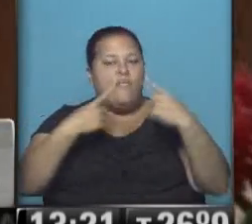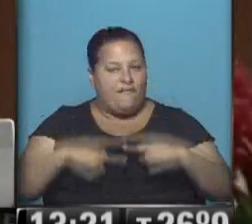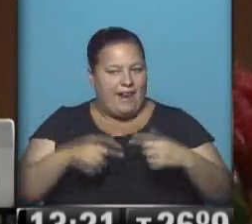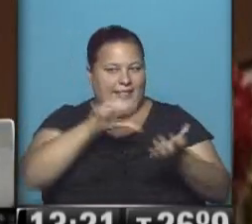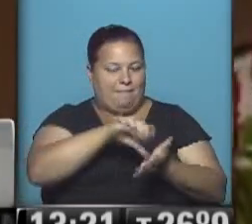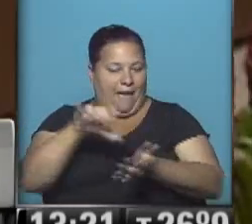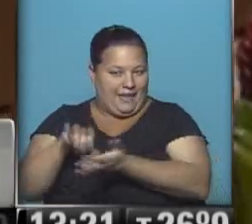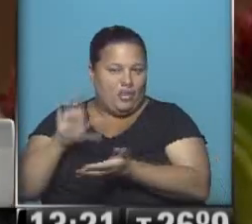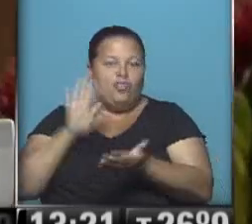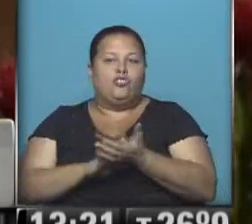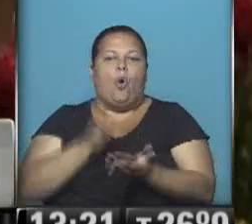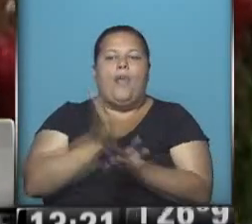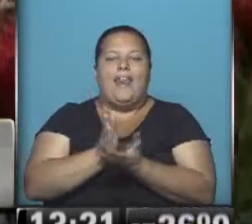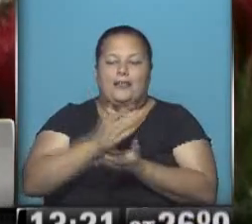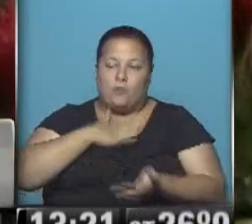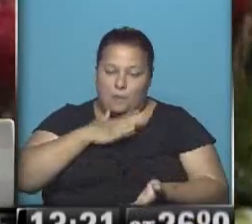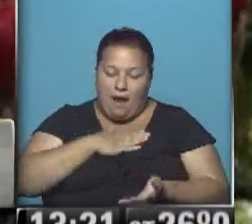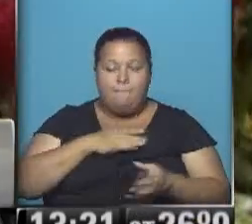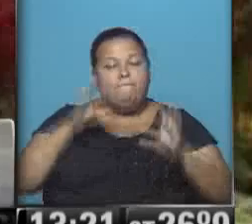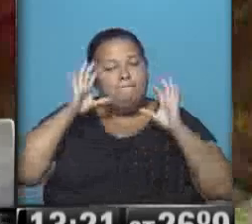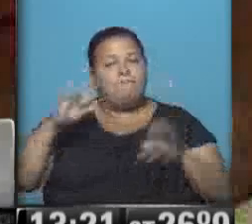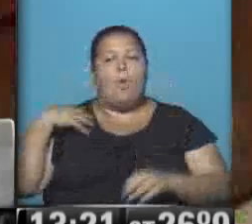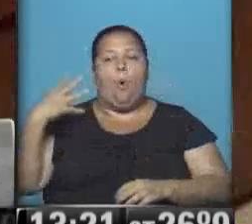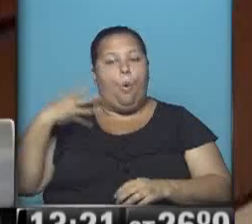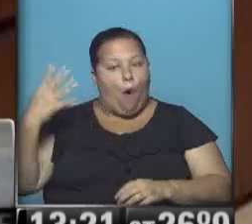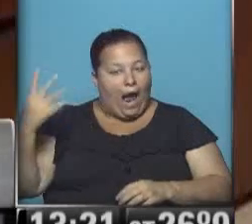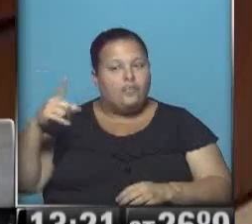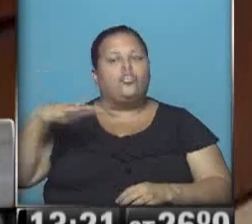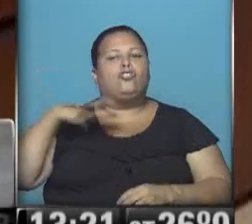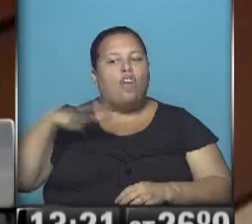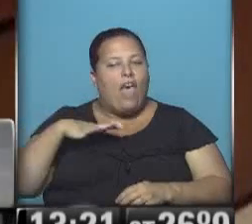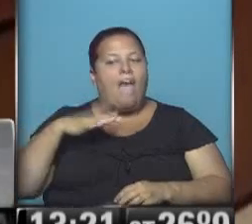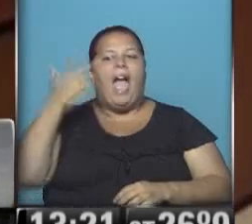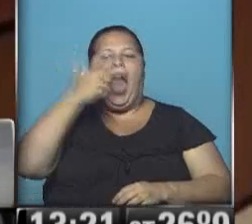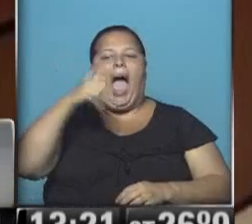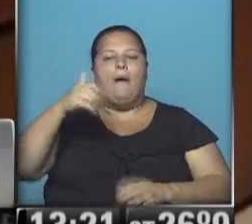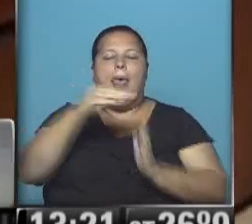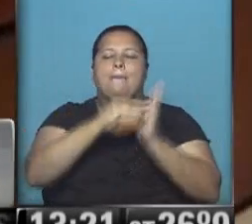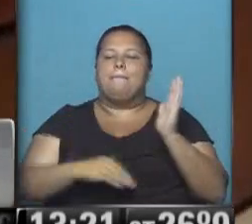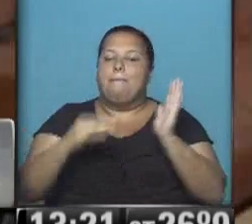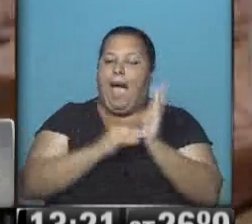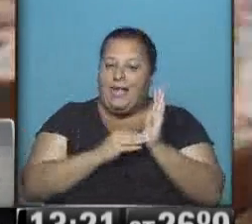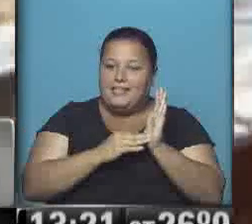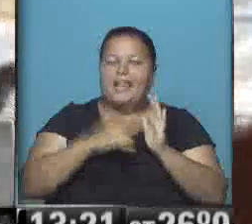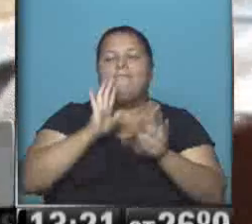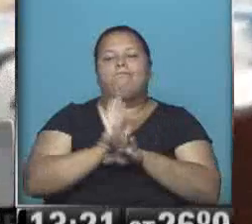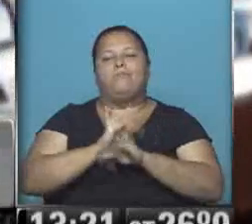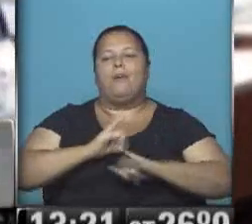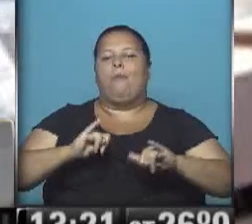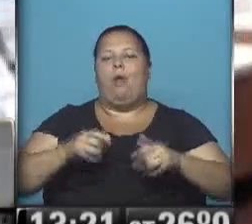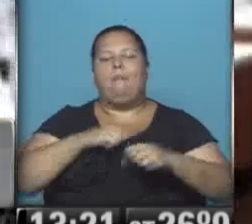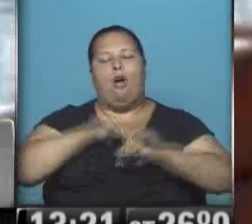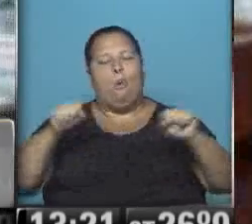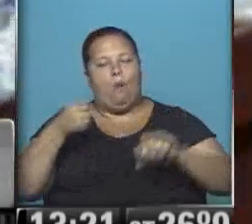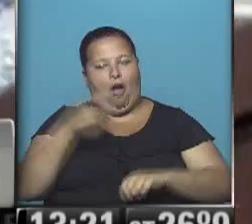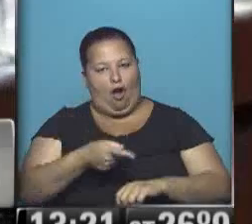ambos países en materia de derechos humanos y recordó que Washington aún mantiene a La Habana en la lista de países que auspician el terrorismo.